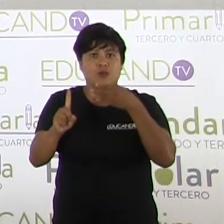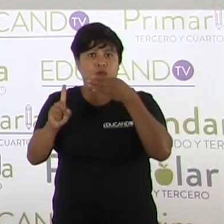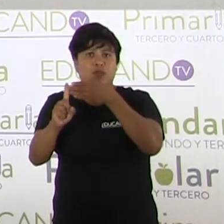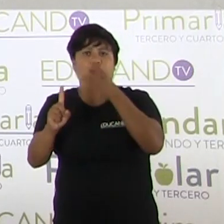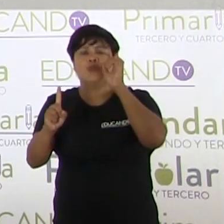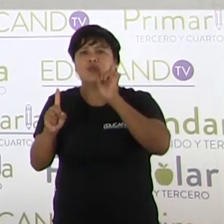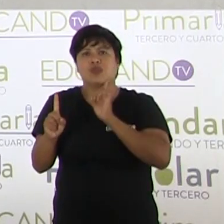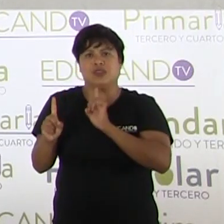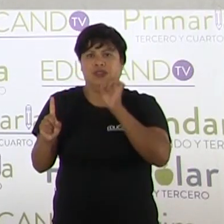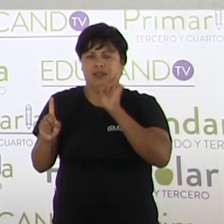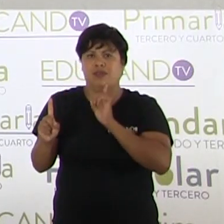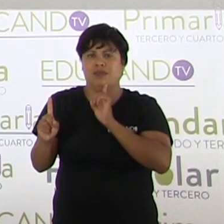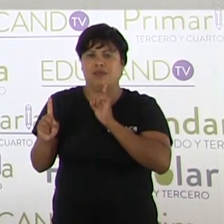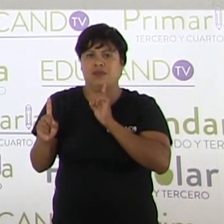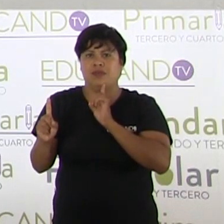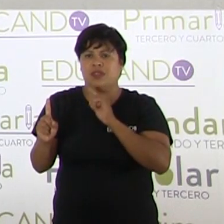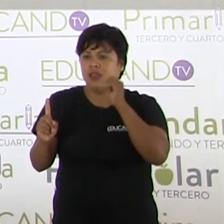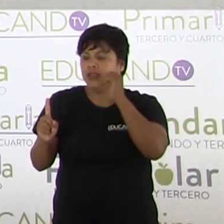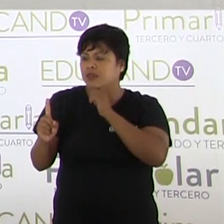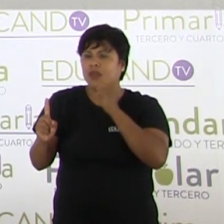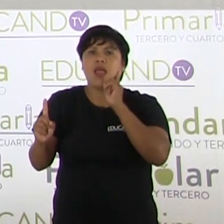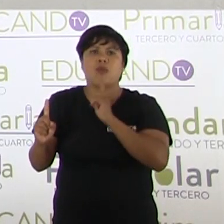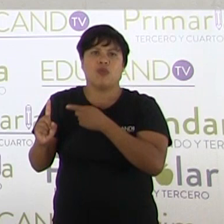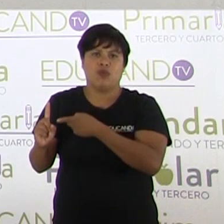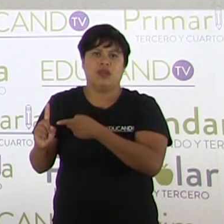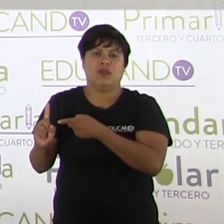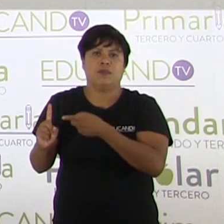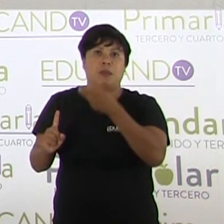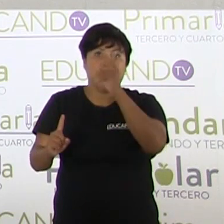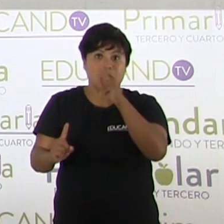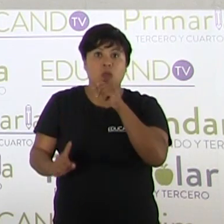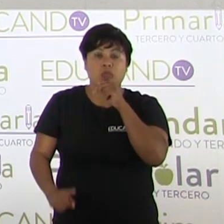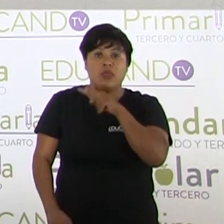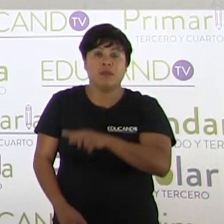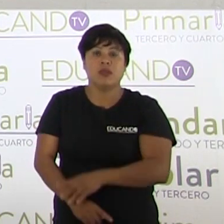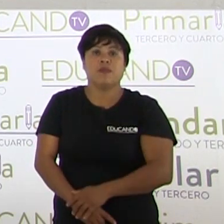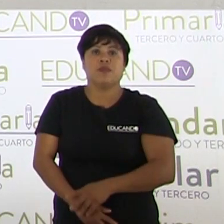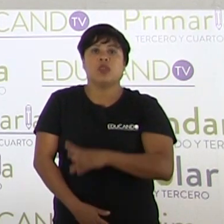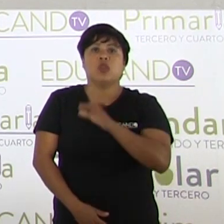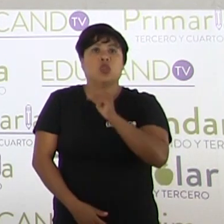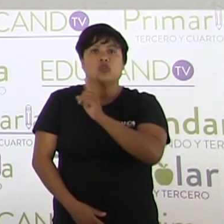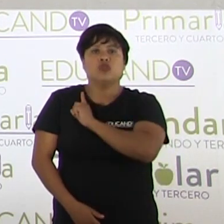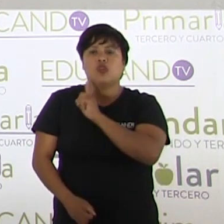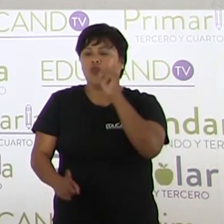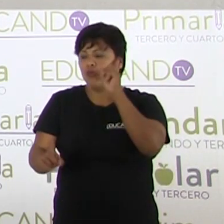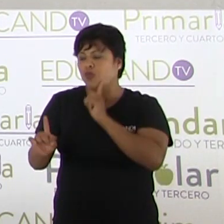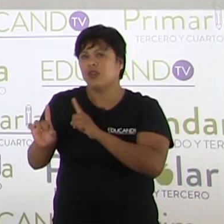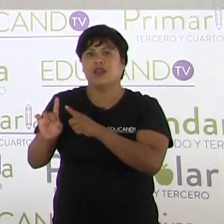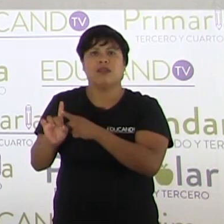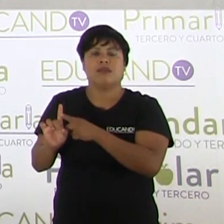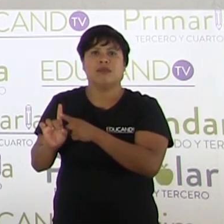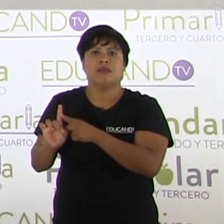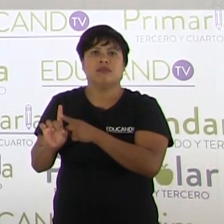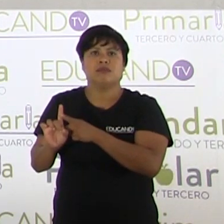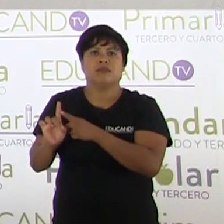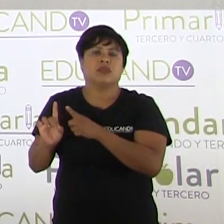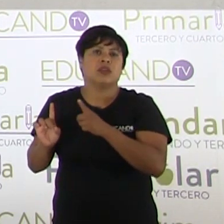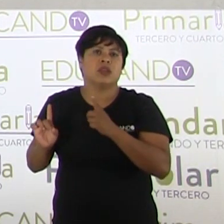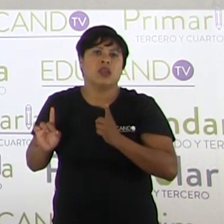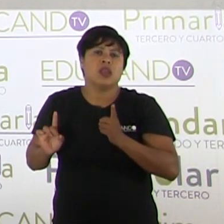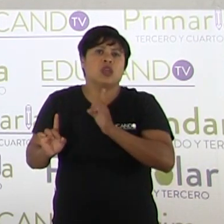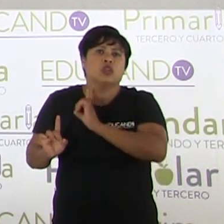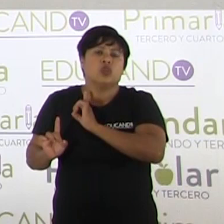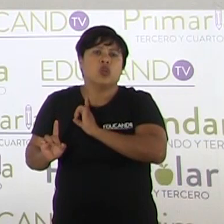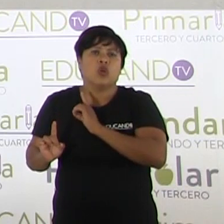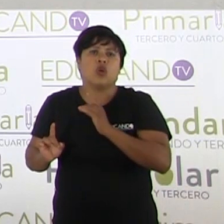la consideración de la mujer. Pero también no una mujer que meramente se